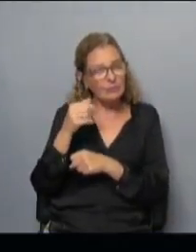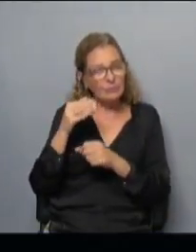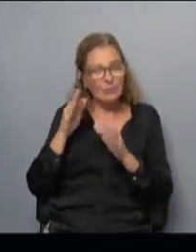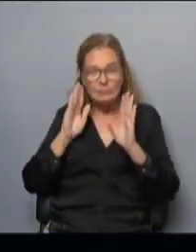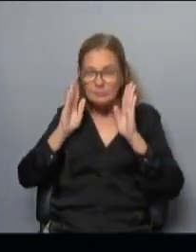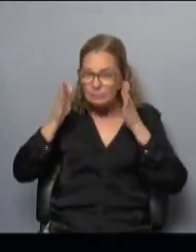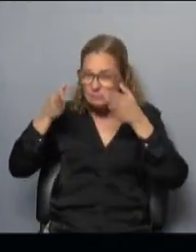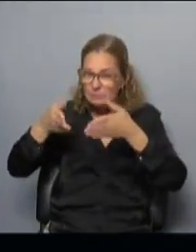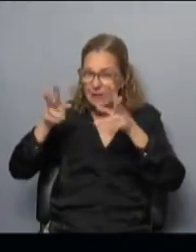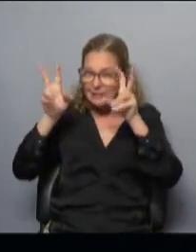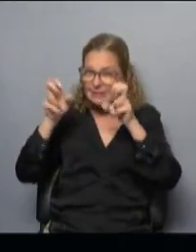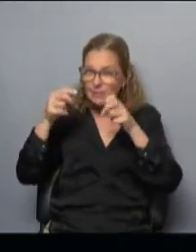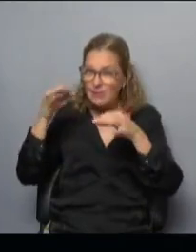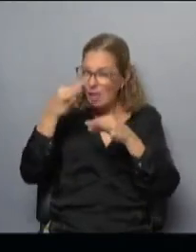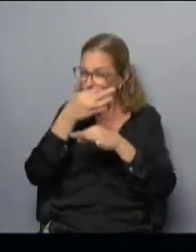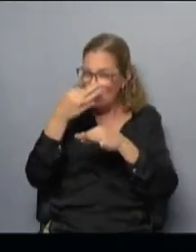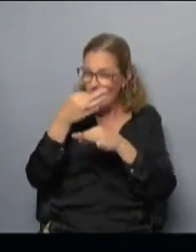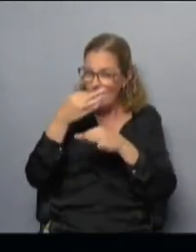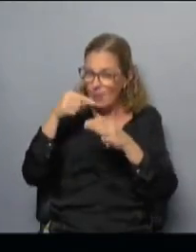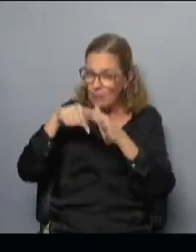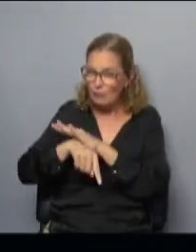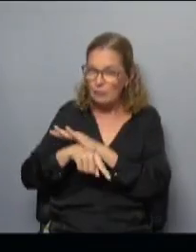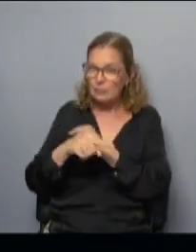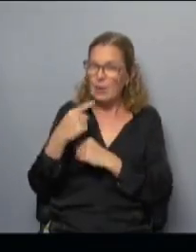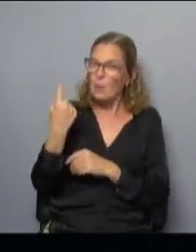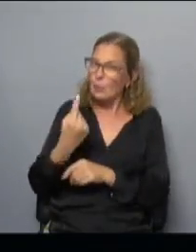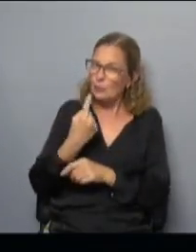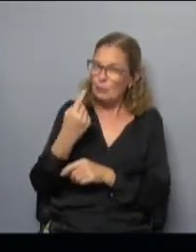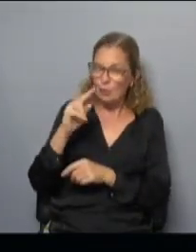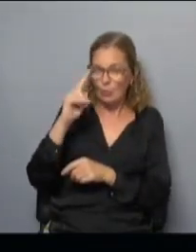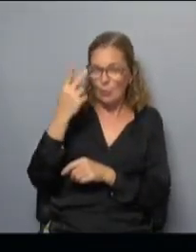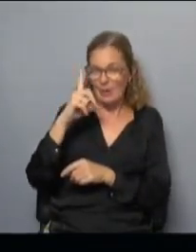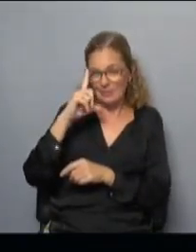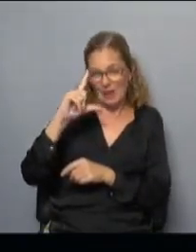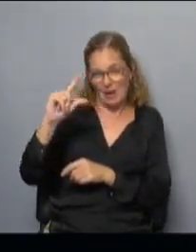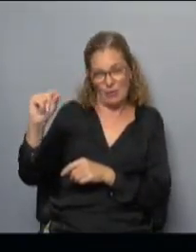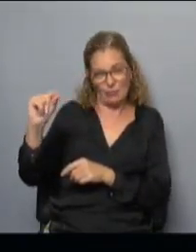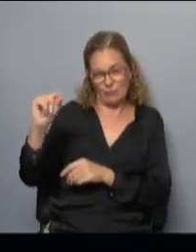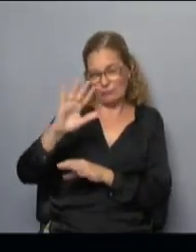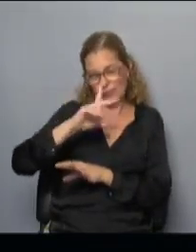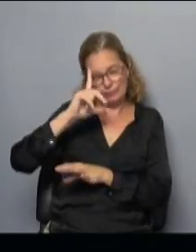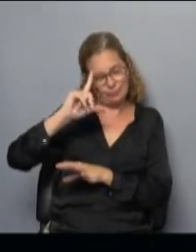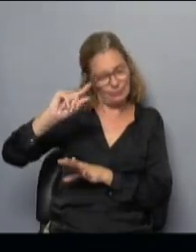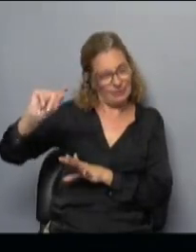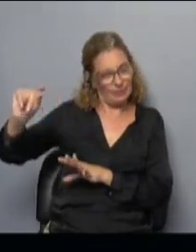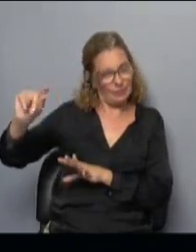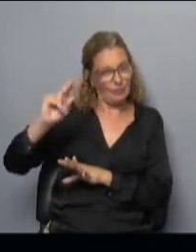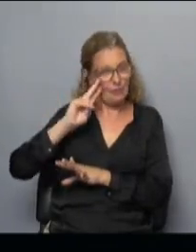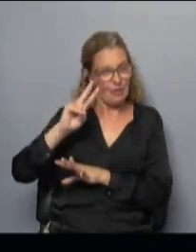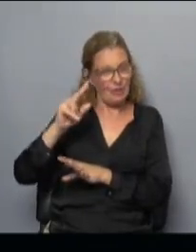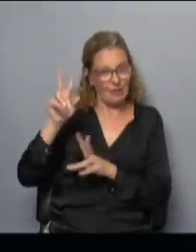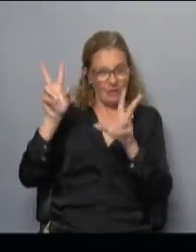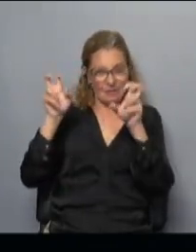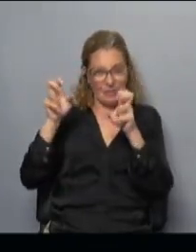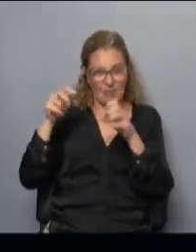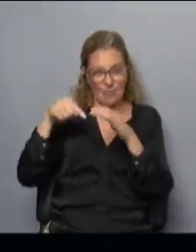el tema droga por ejemplo más profundamente más allá que estaba muy solo y el uruguay está lejos estamos lejos de ver el tema en